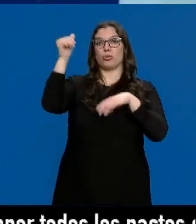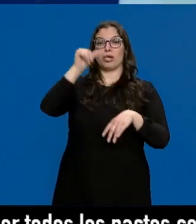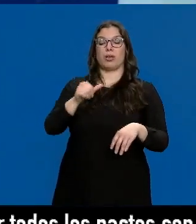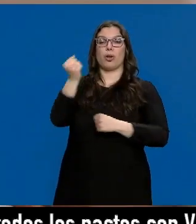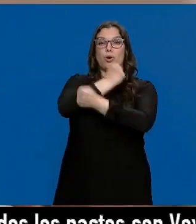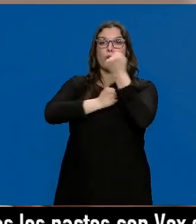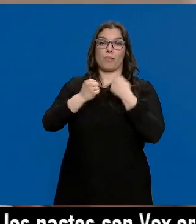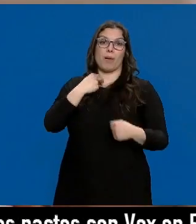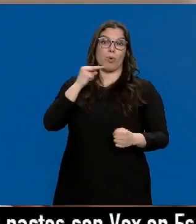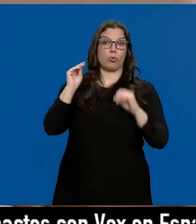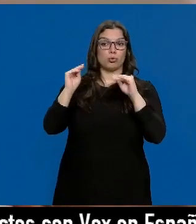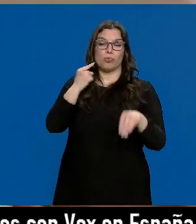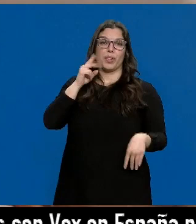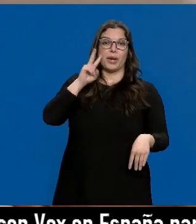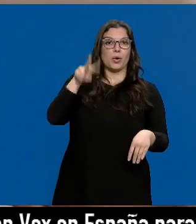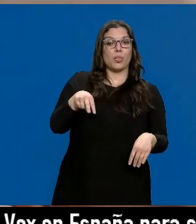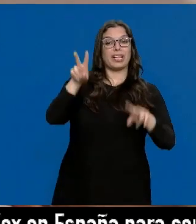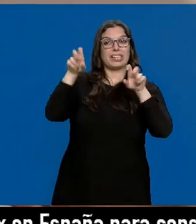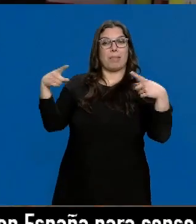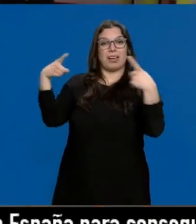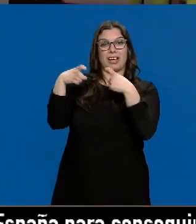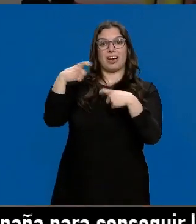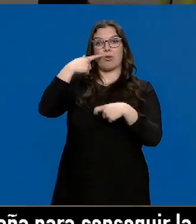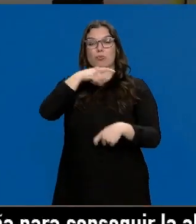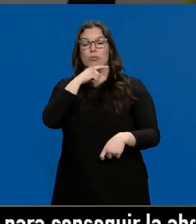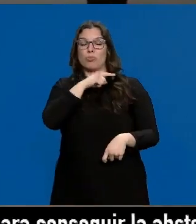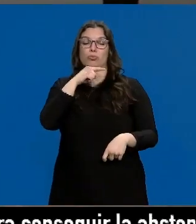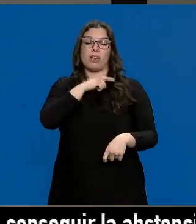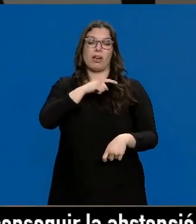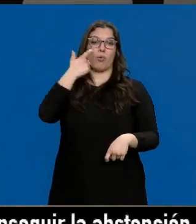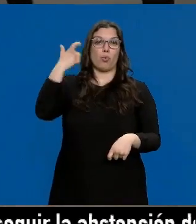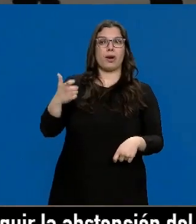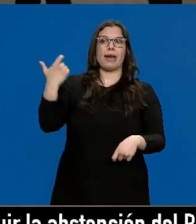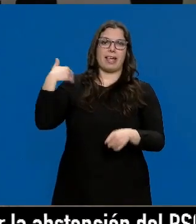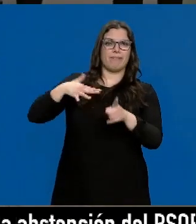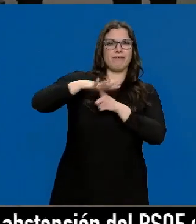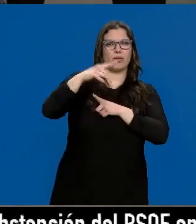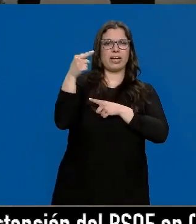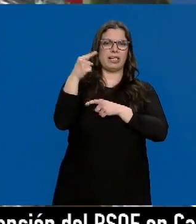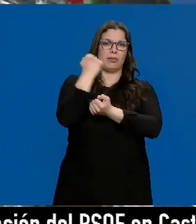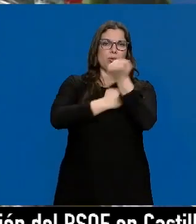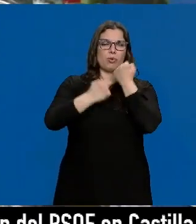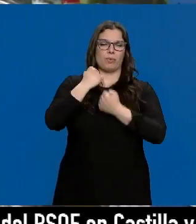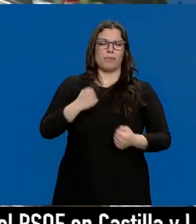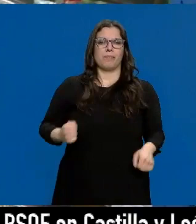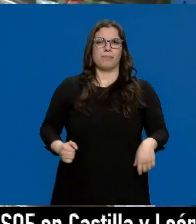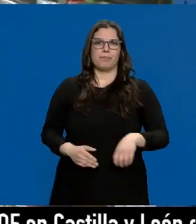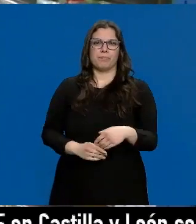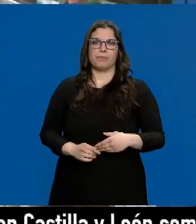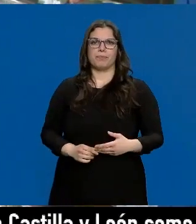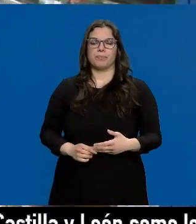Economía ha reconocido que el conflicto de Rusia y Ucrania ya está teniendo un impacto negativo en nuestra economía.